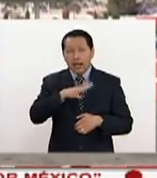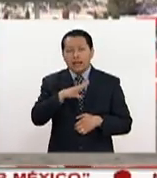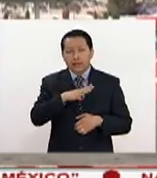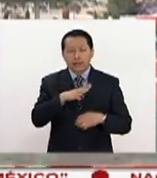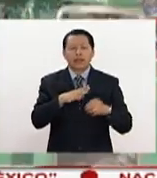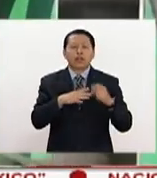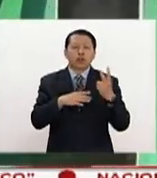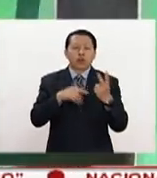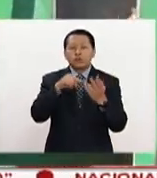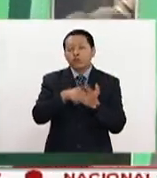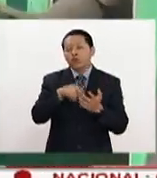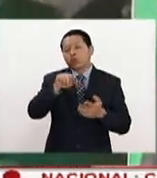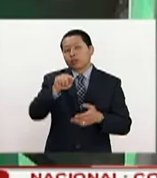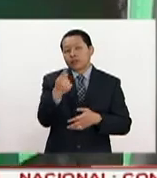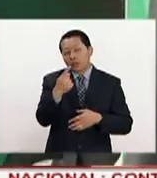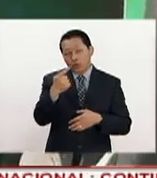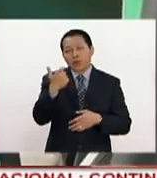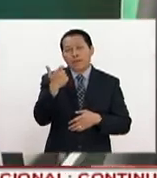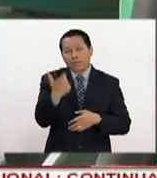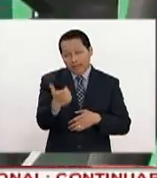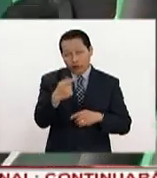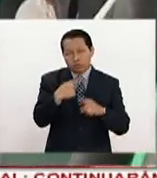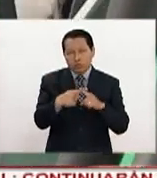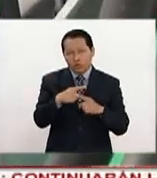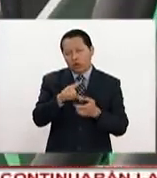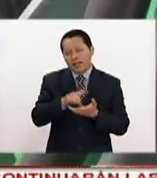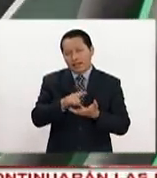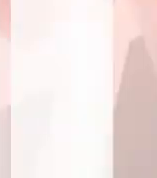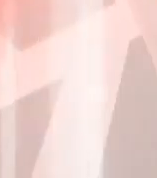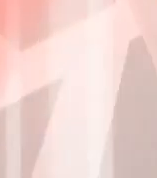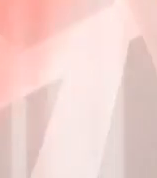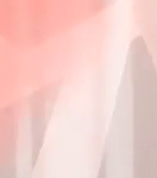en 2.71 pesos por litro.